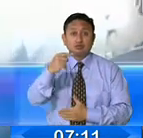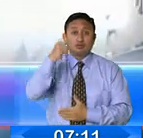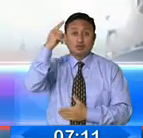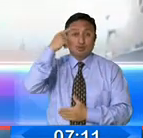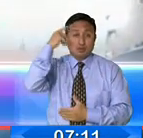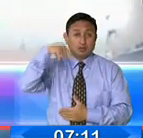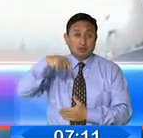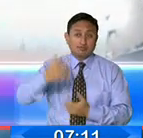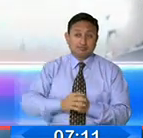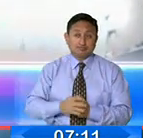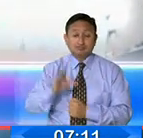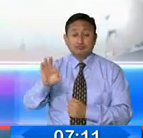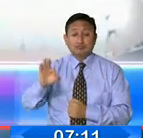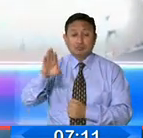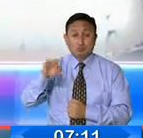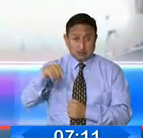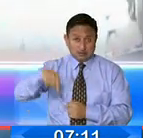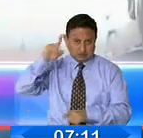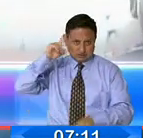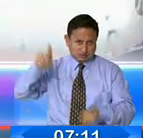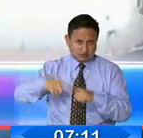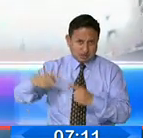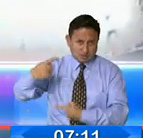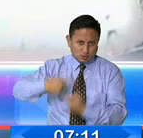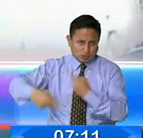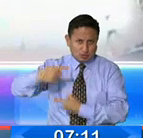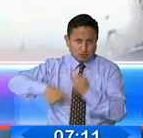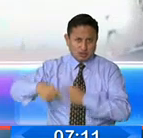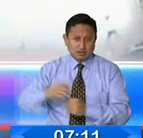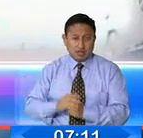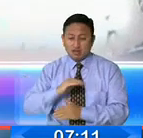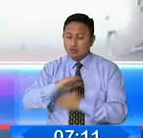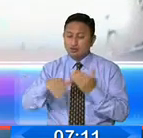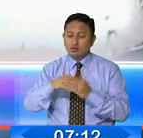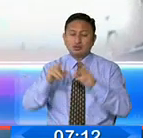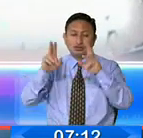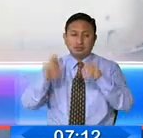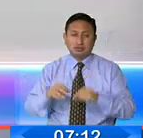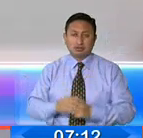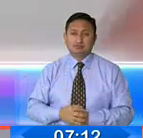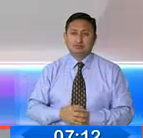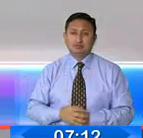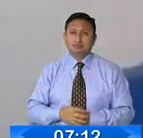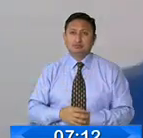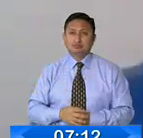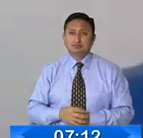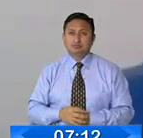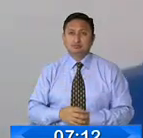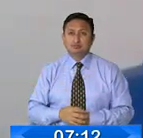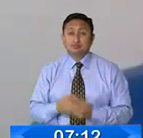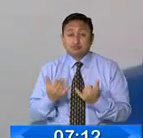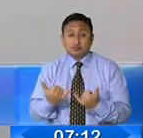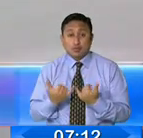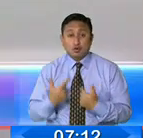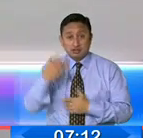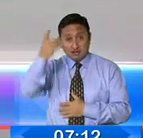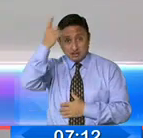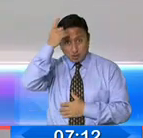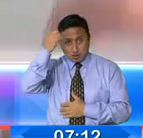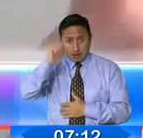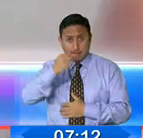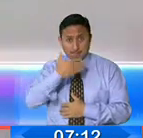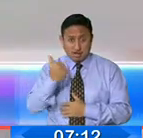tendría que renegociar con el FMI exactamente todos estos temas que quedan pendientes. Mejorar las condiciones actuales de la deuda